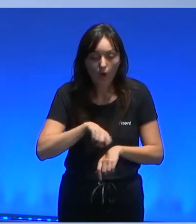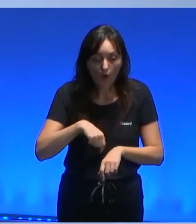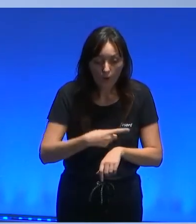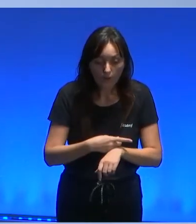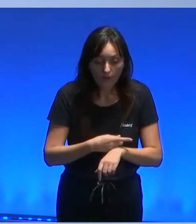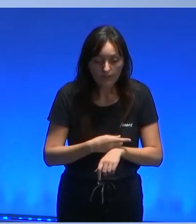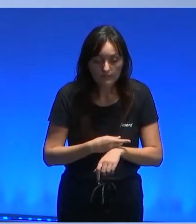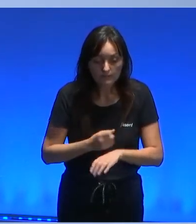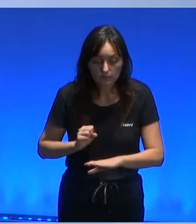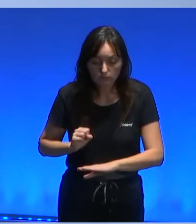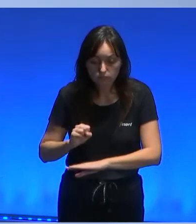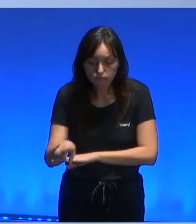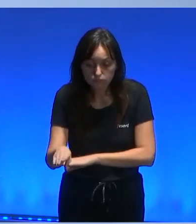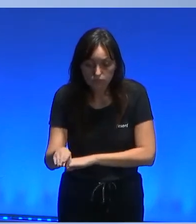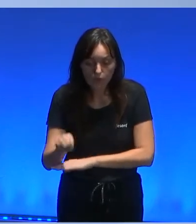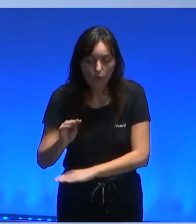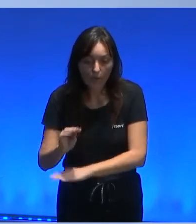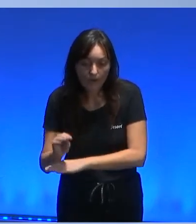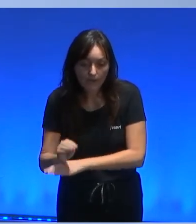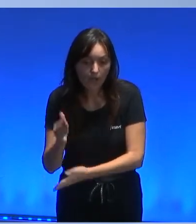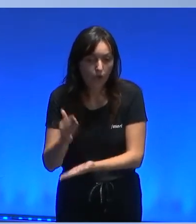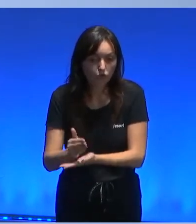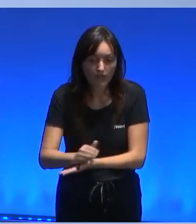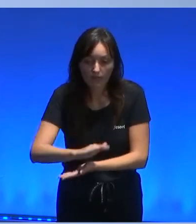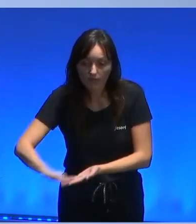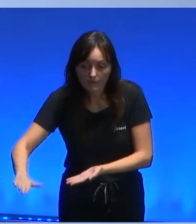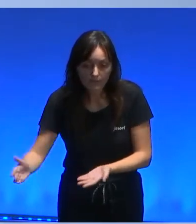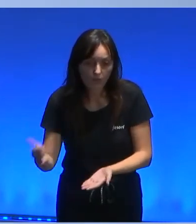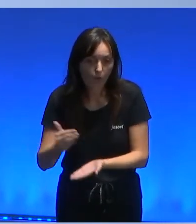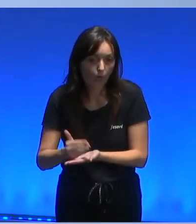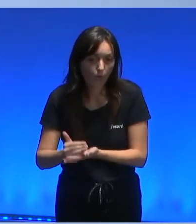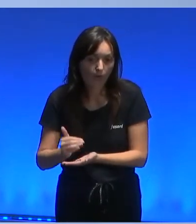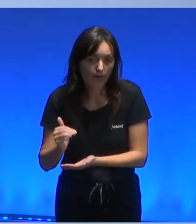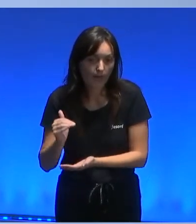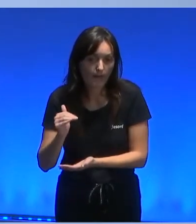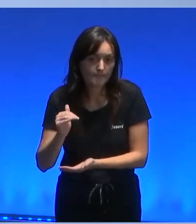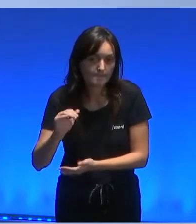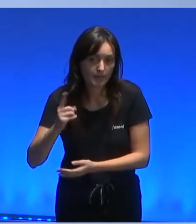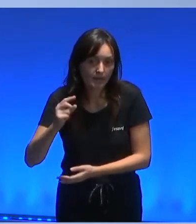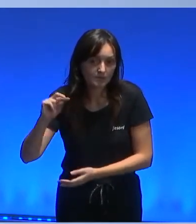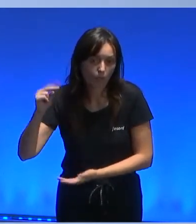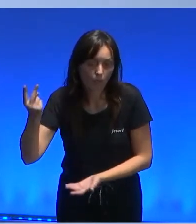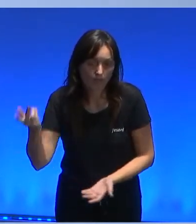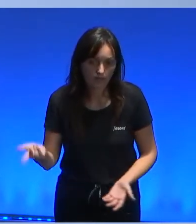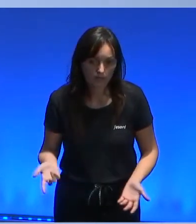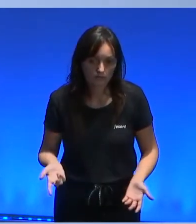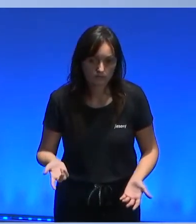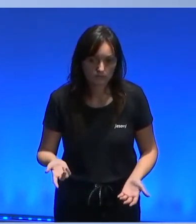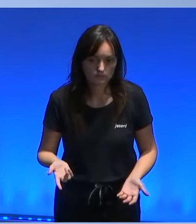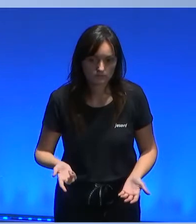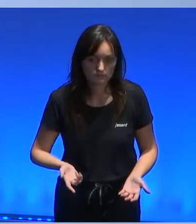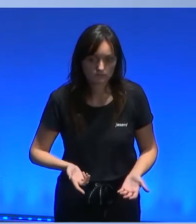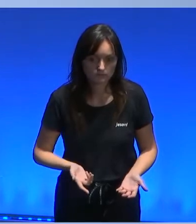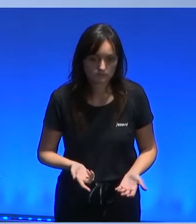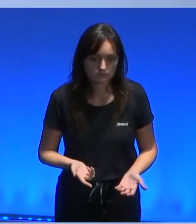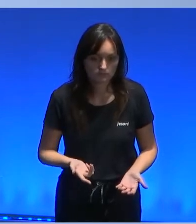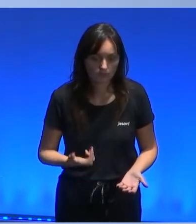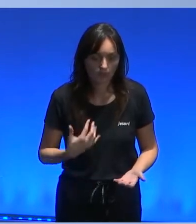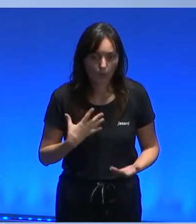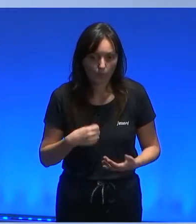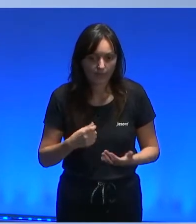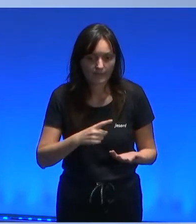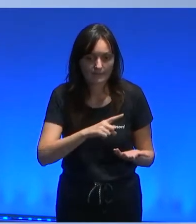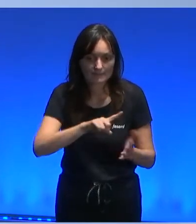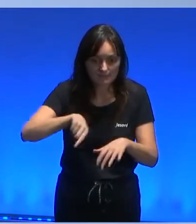una guardería o en una escuela infantil o en una escuela primaria, secundaria. Ahora llegan a ser